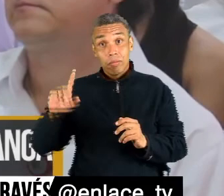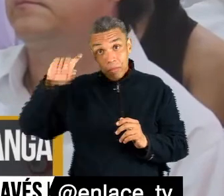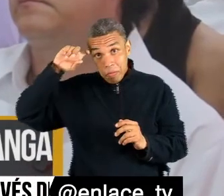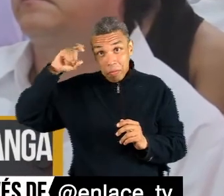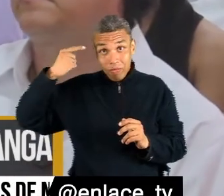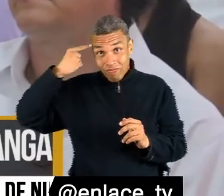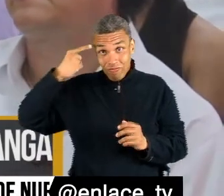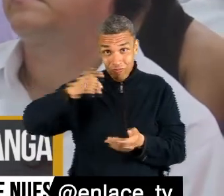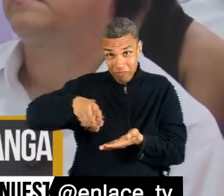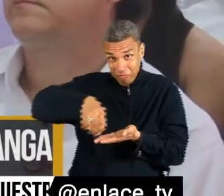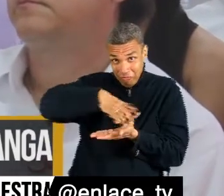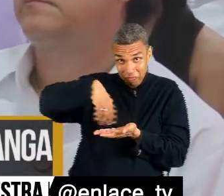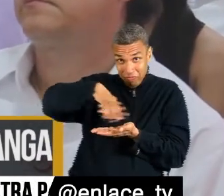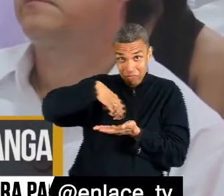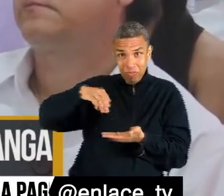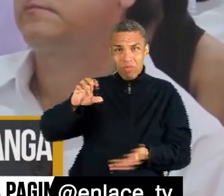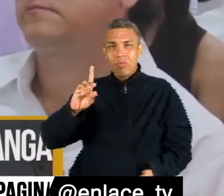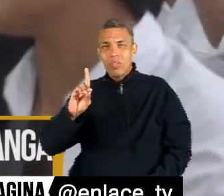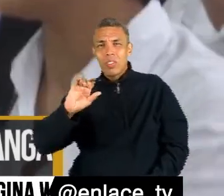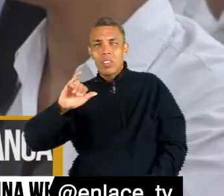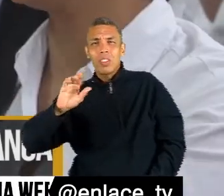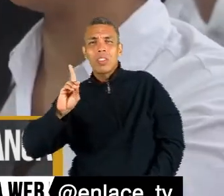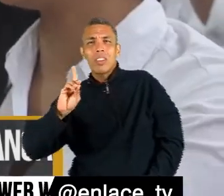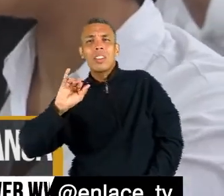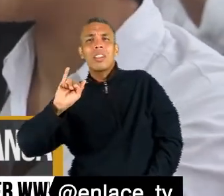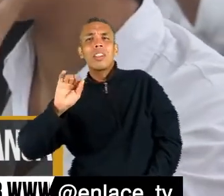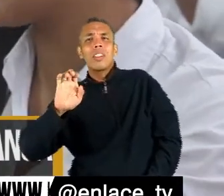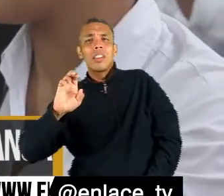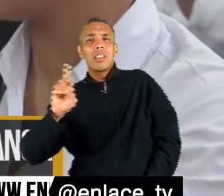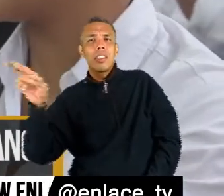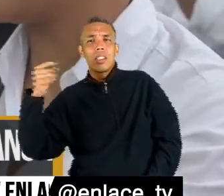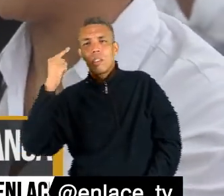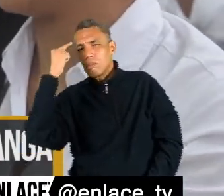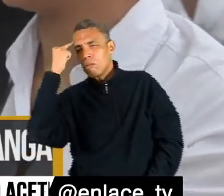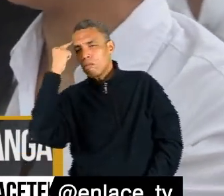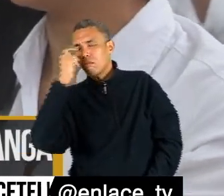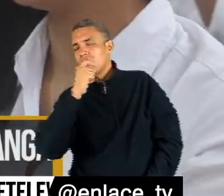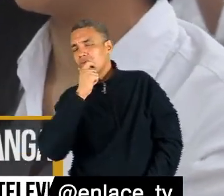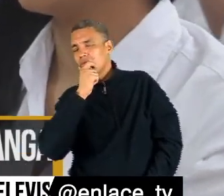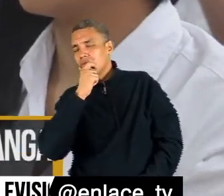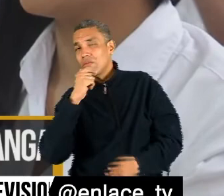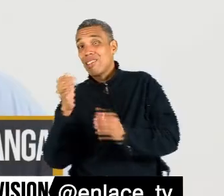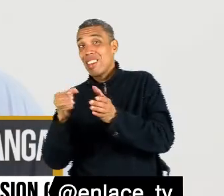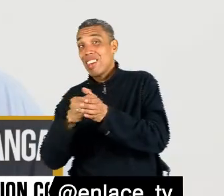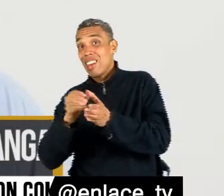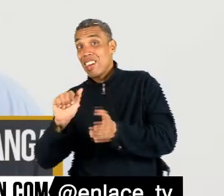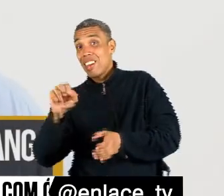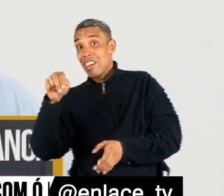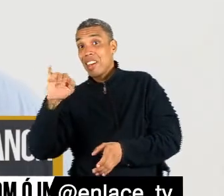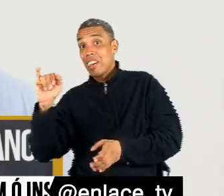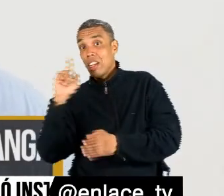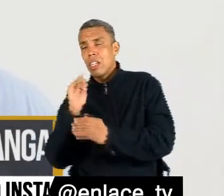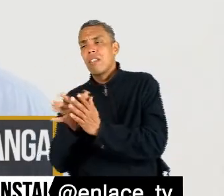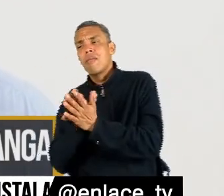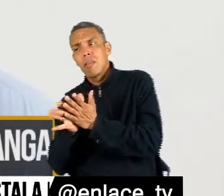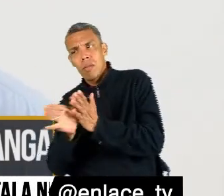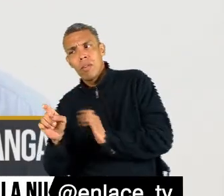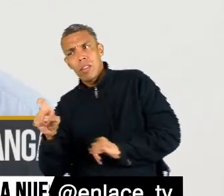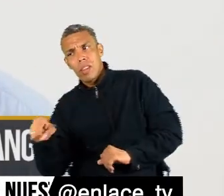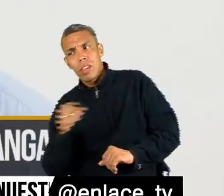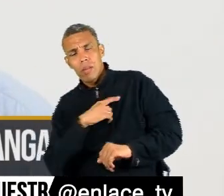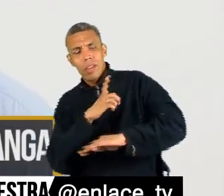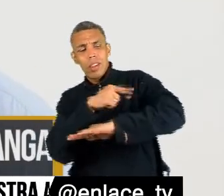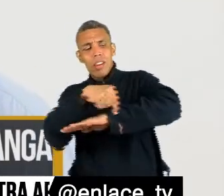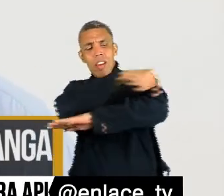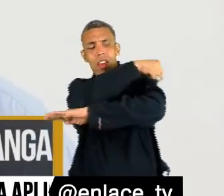había manifestado a la ANI con respecto a que ese sector necesariamente debe llegar también en doble calzada, y